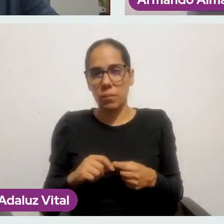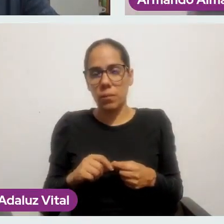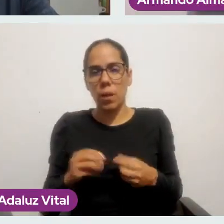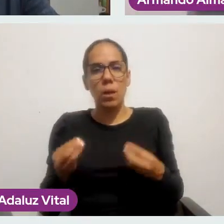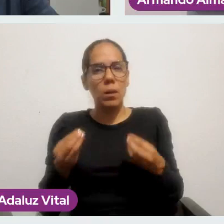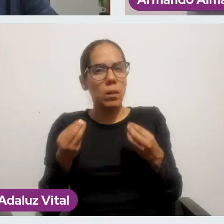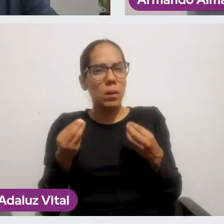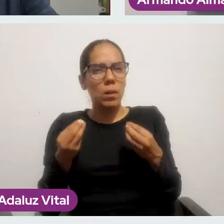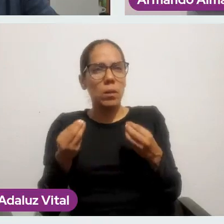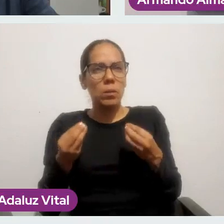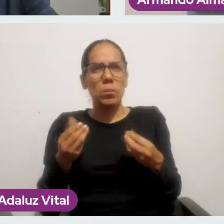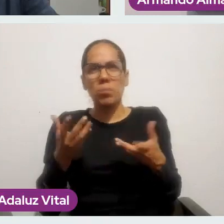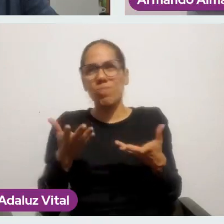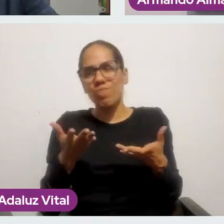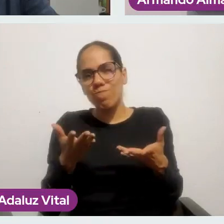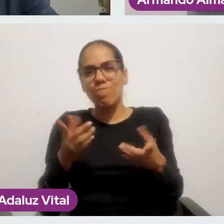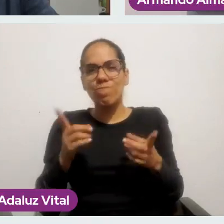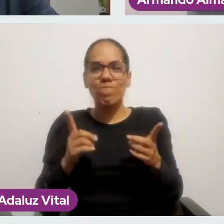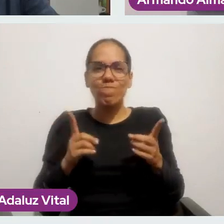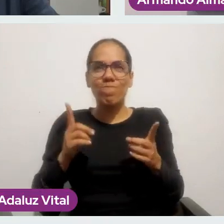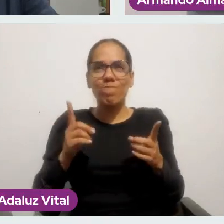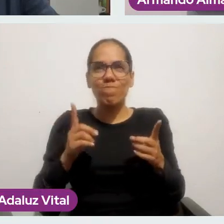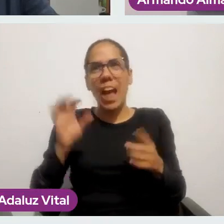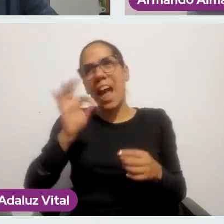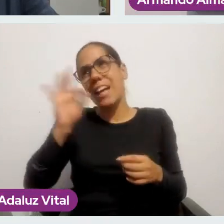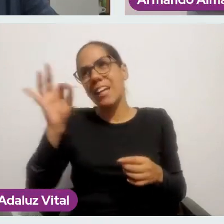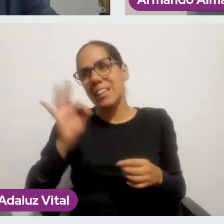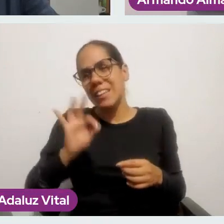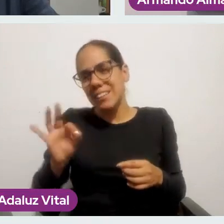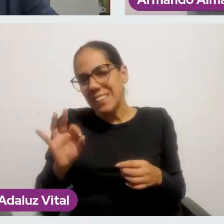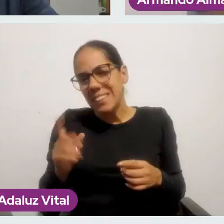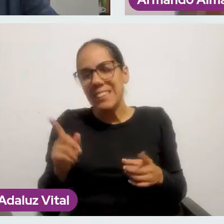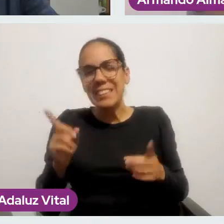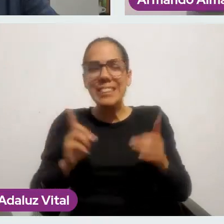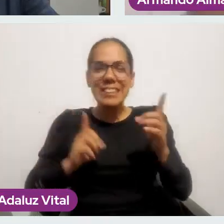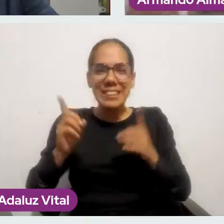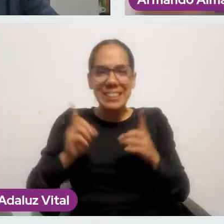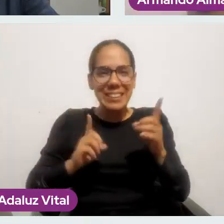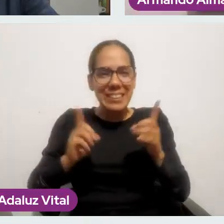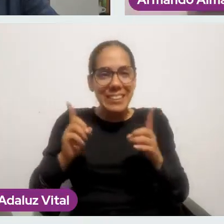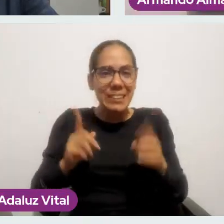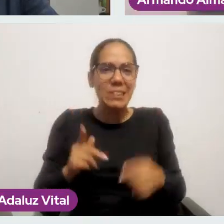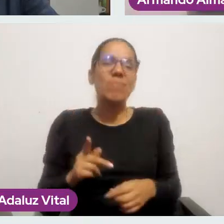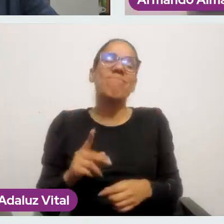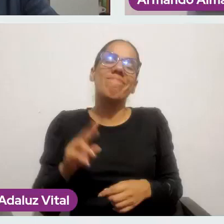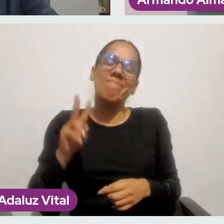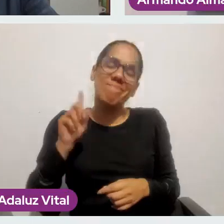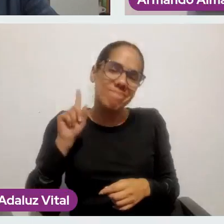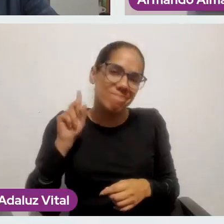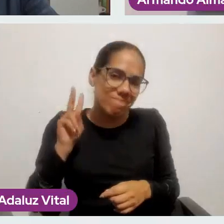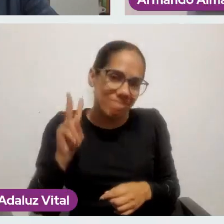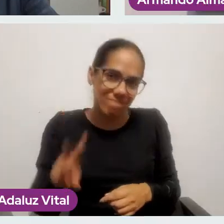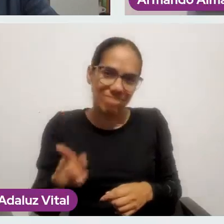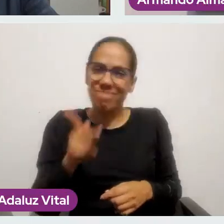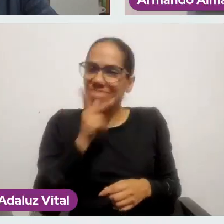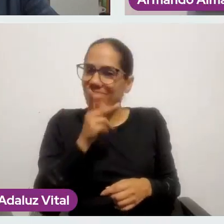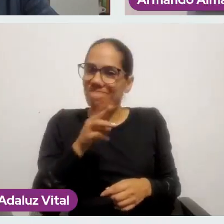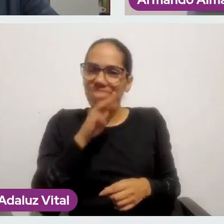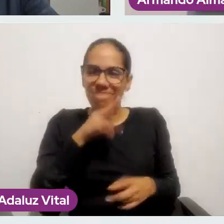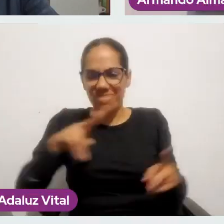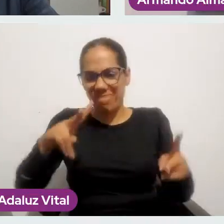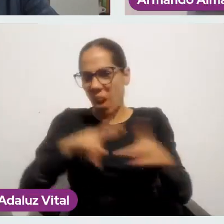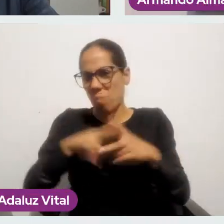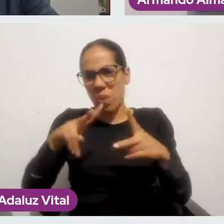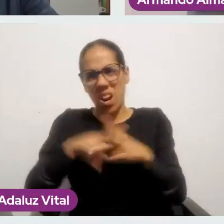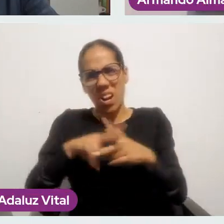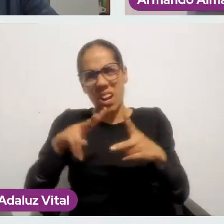veces los padres utilizan a los hijos para la agresión entre ellos, ¿no? Le